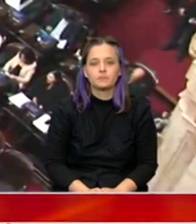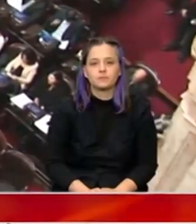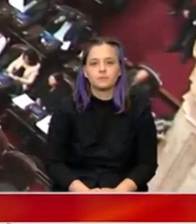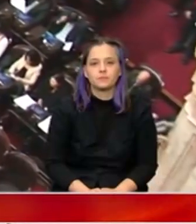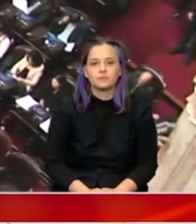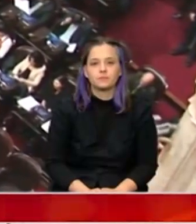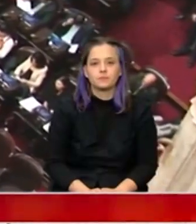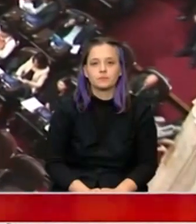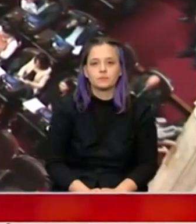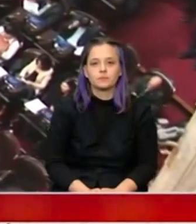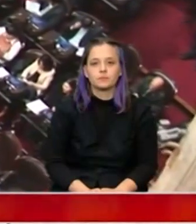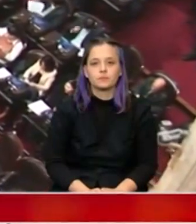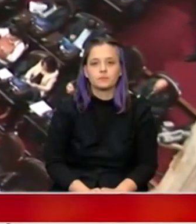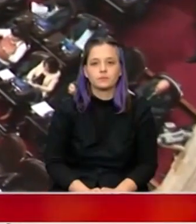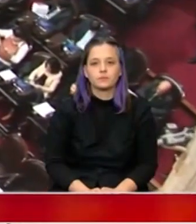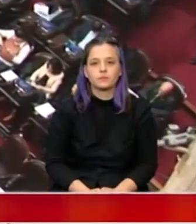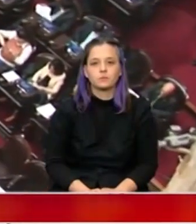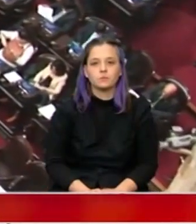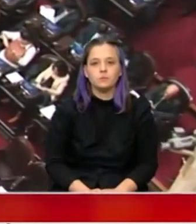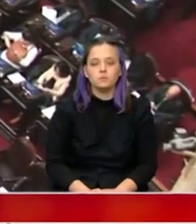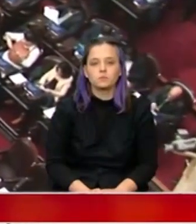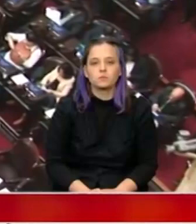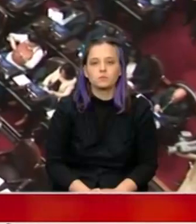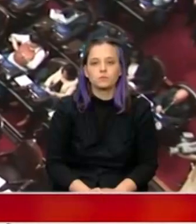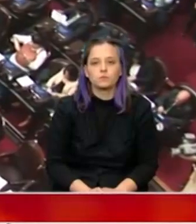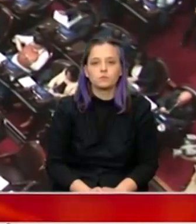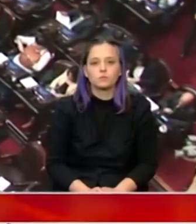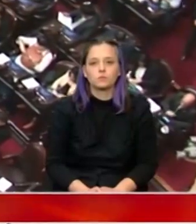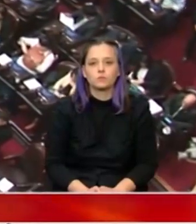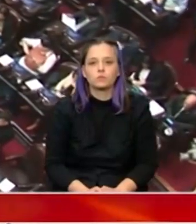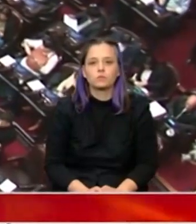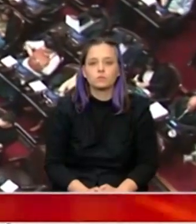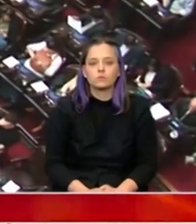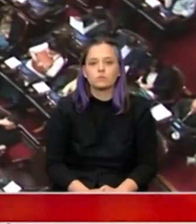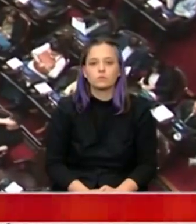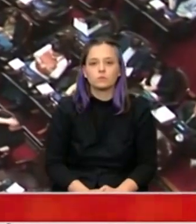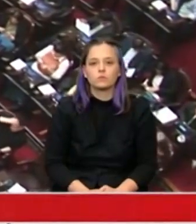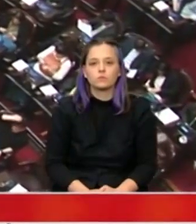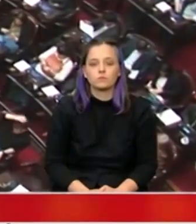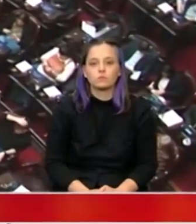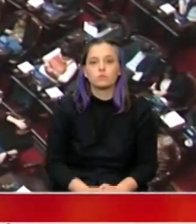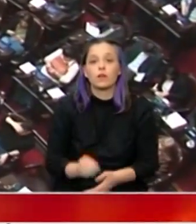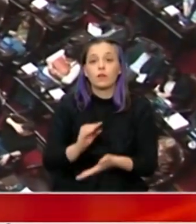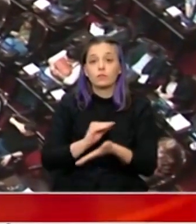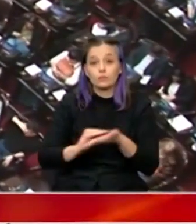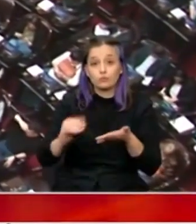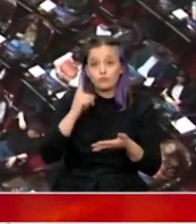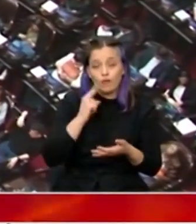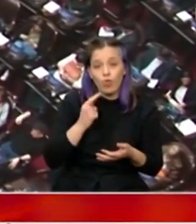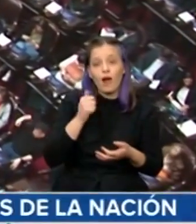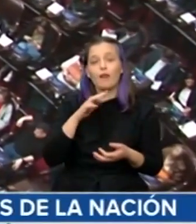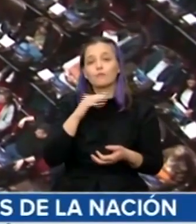24 y hoy se encuentran con esto que realmente le ha movido le ha movido mucho lo que es la economía